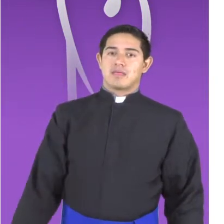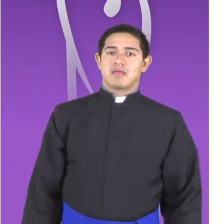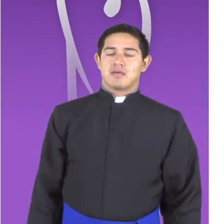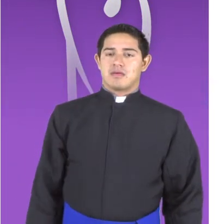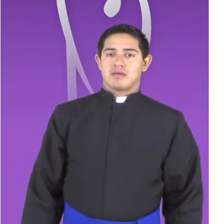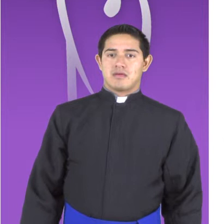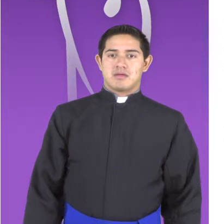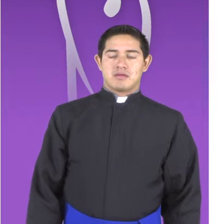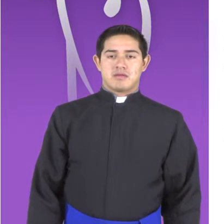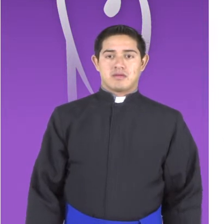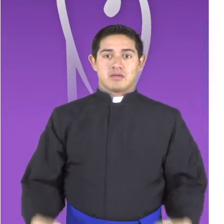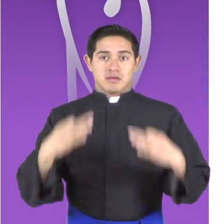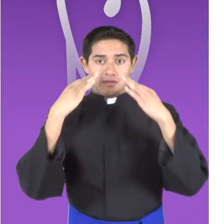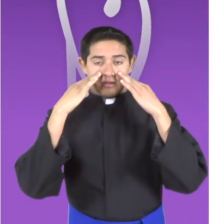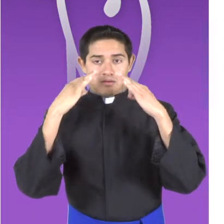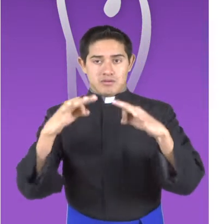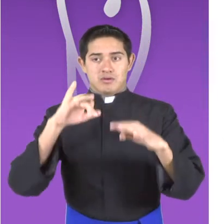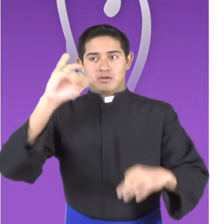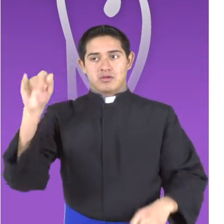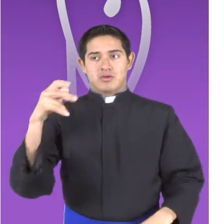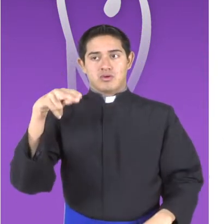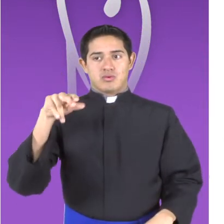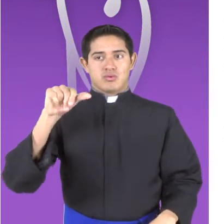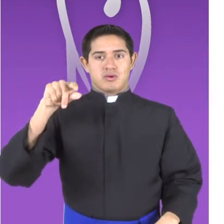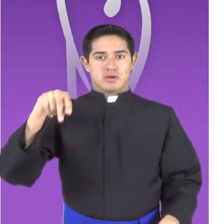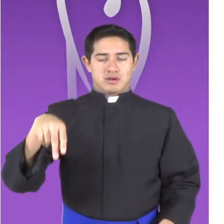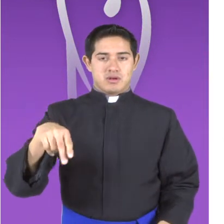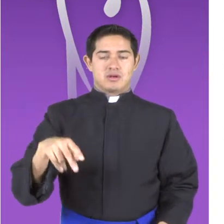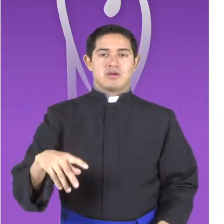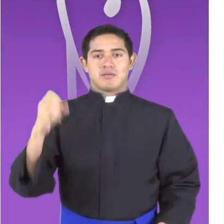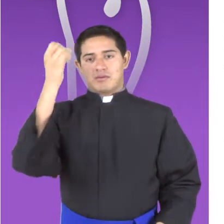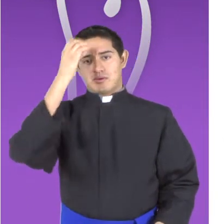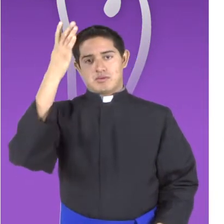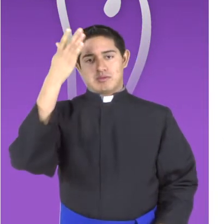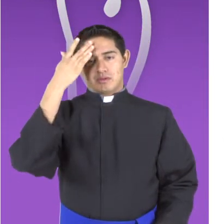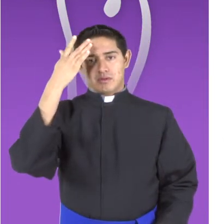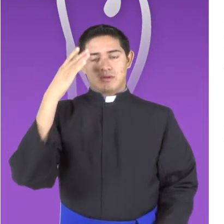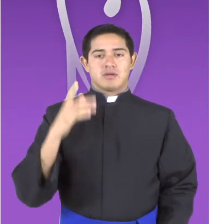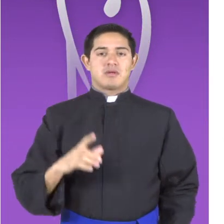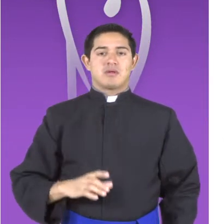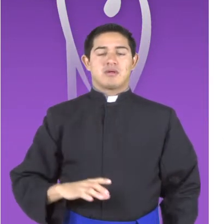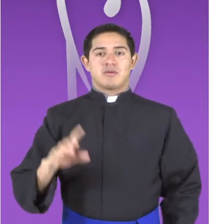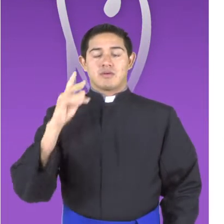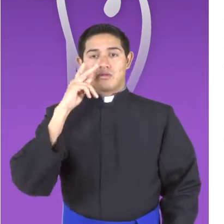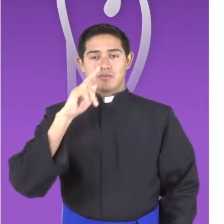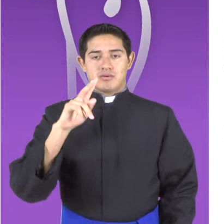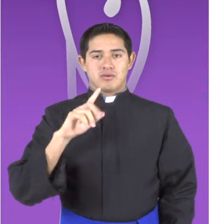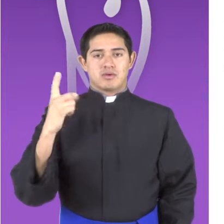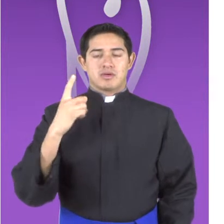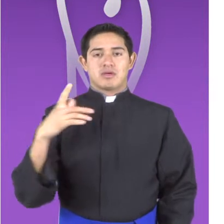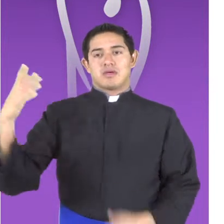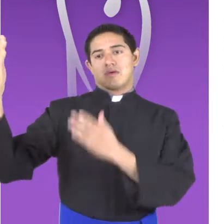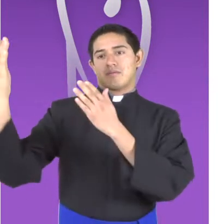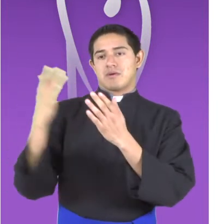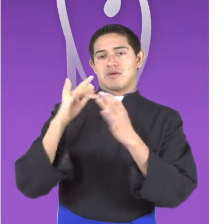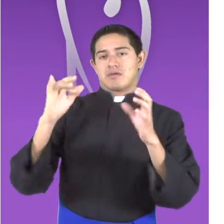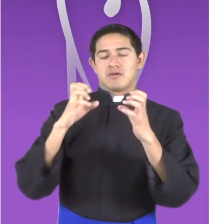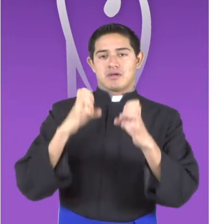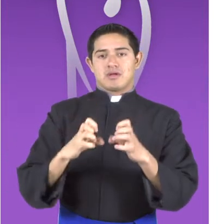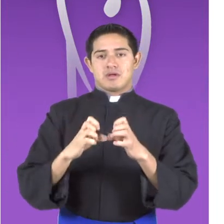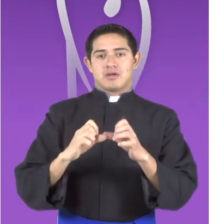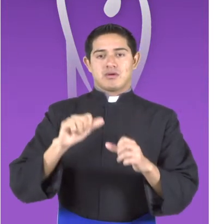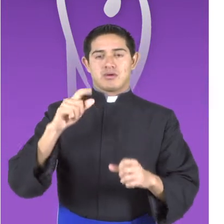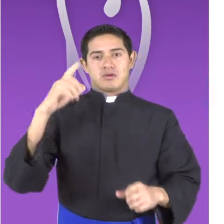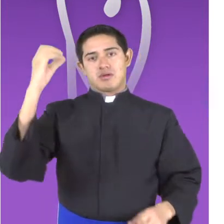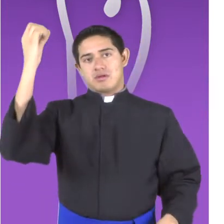Este es el testimonio que dio Juan el Bautista cuando los judíos enviaron desde Jerusalén a unos sacerdotes y